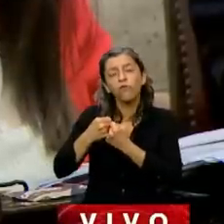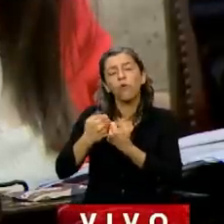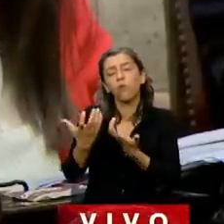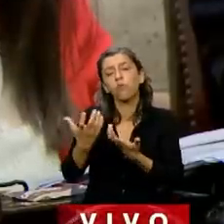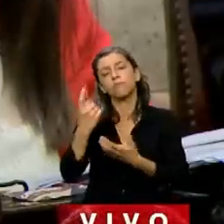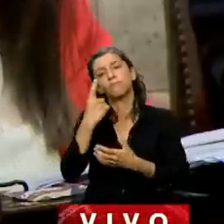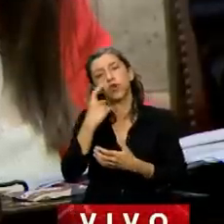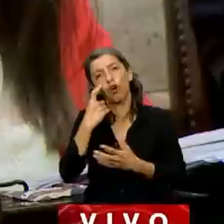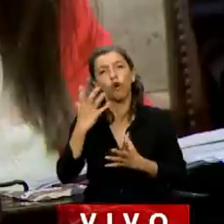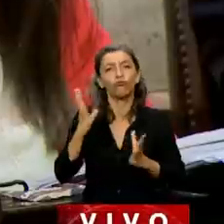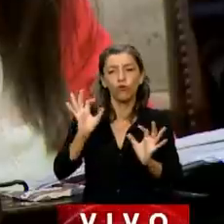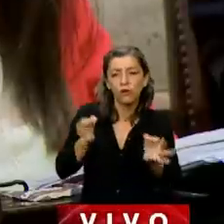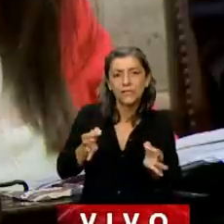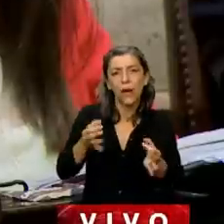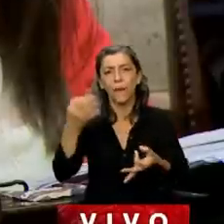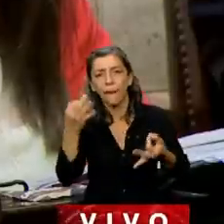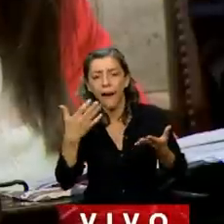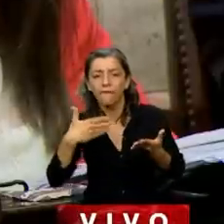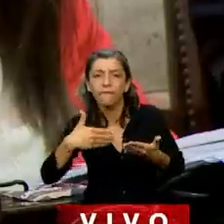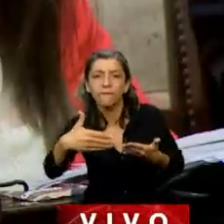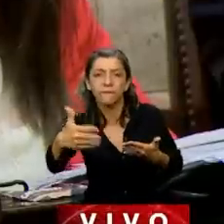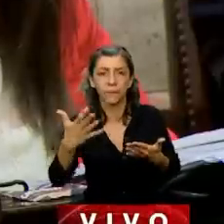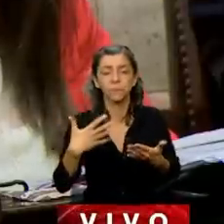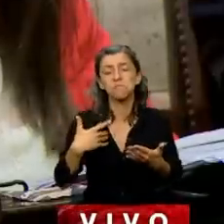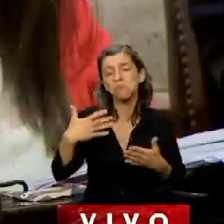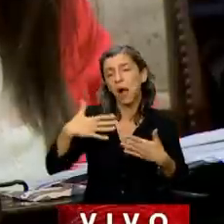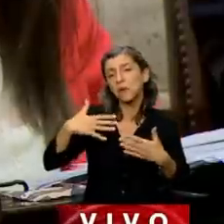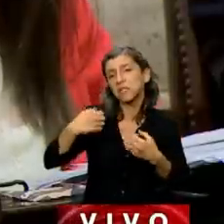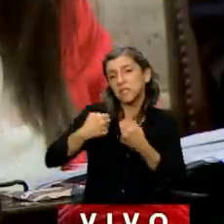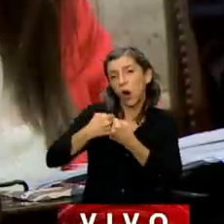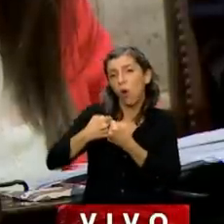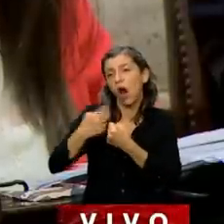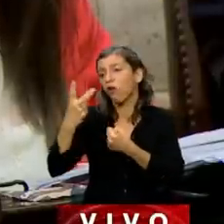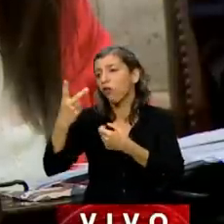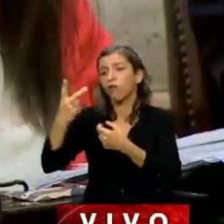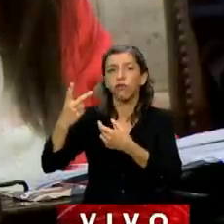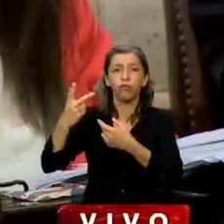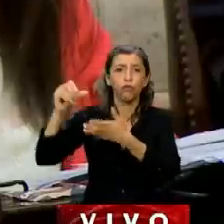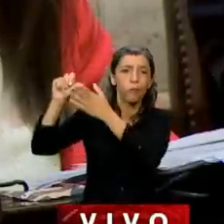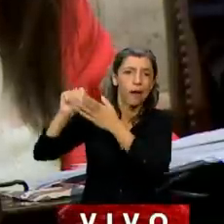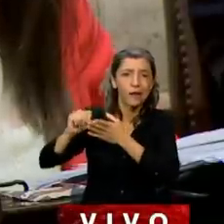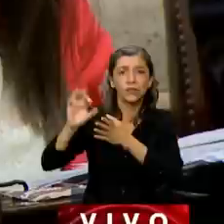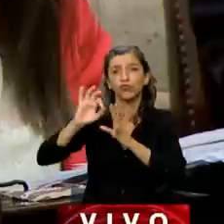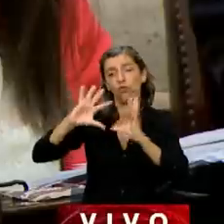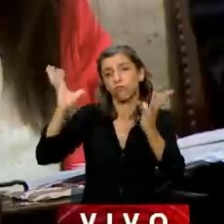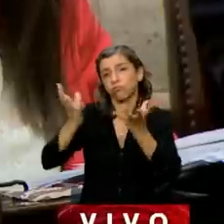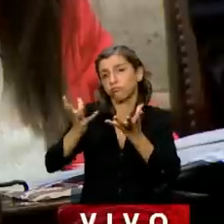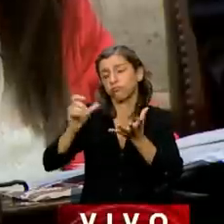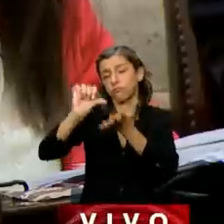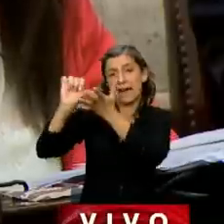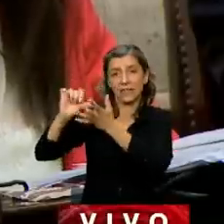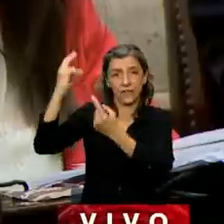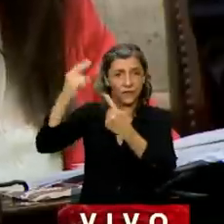del mundo, muchas veces acuerdos bilaterales, otros multilaterales, como es en este caso,